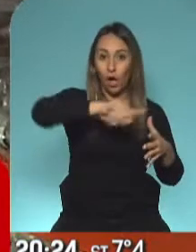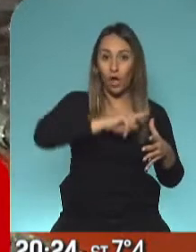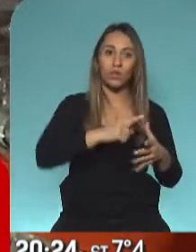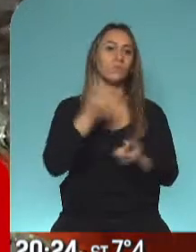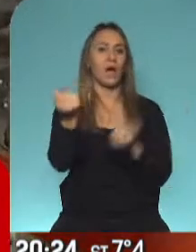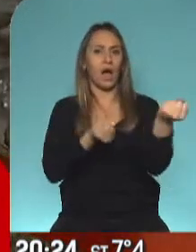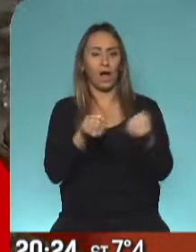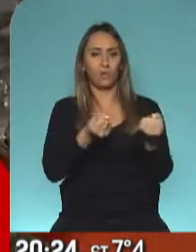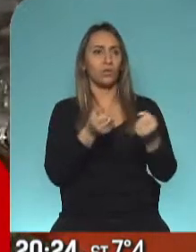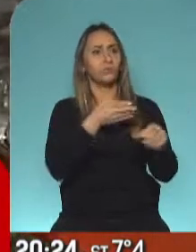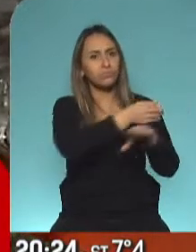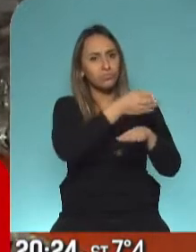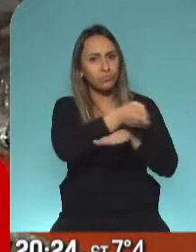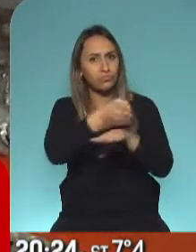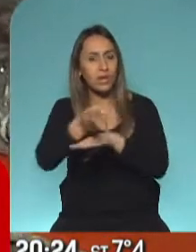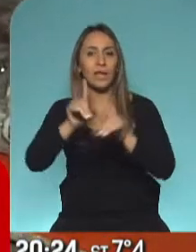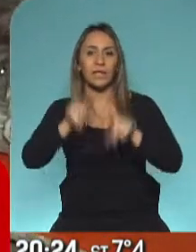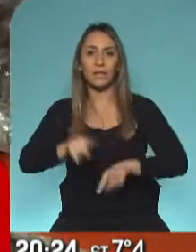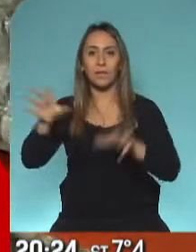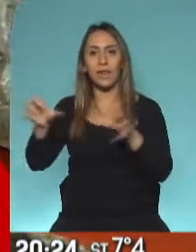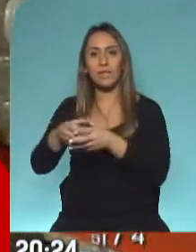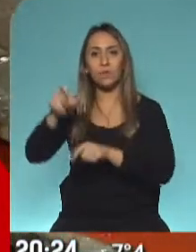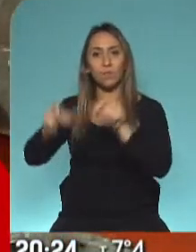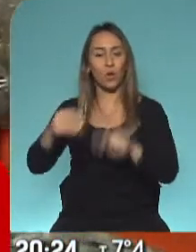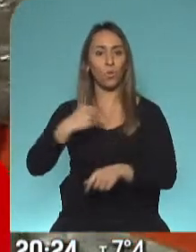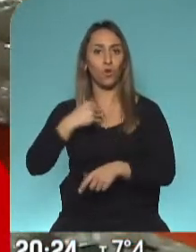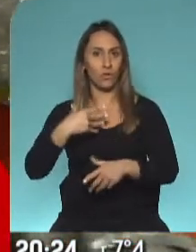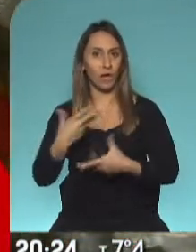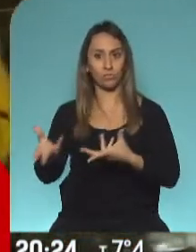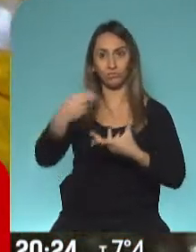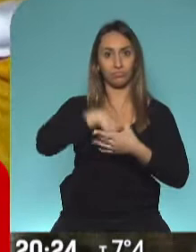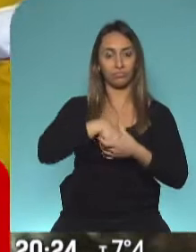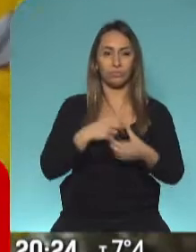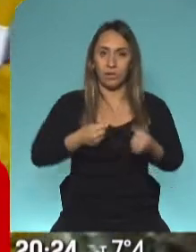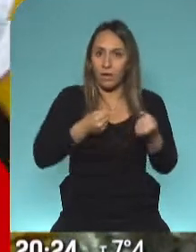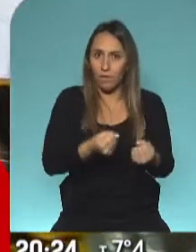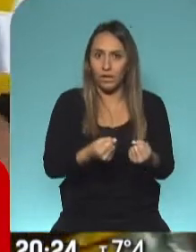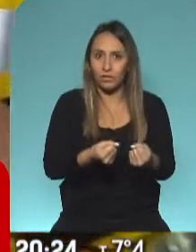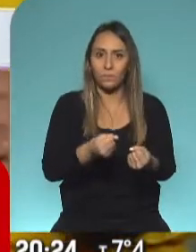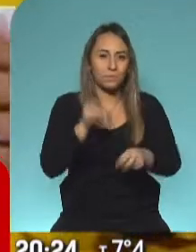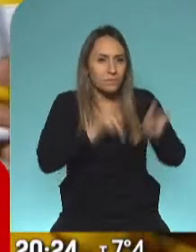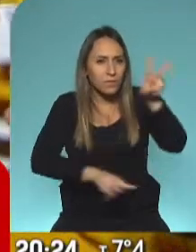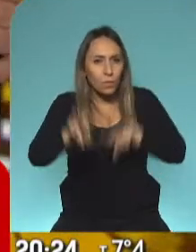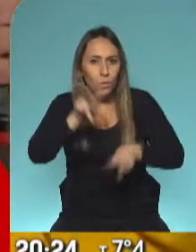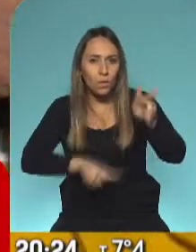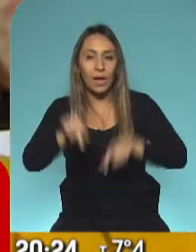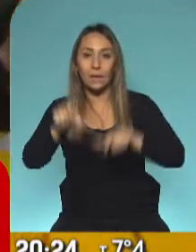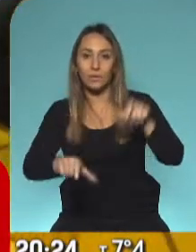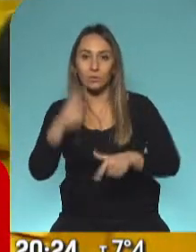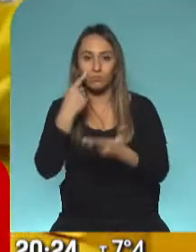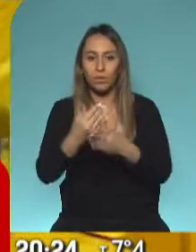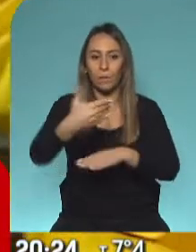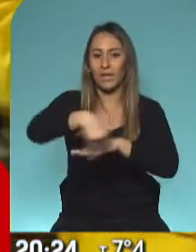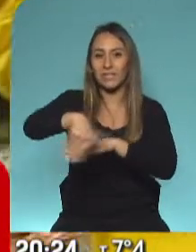móviles y también los voluntarios que se suman a este esfuerzo en busca de las personas que están en situación de calle lo